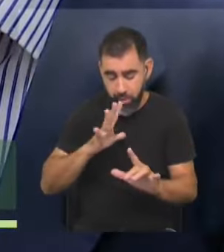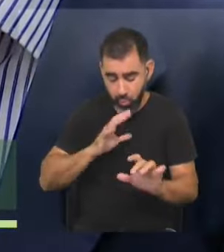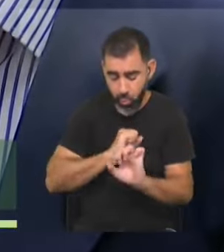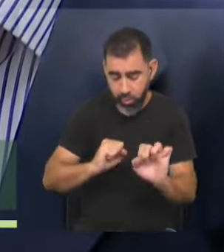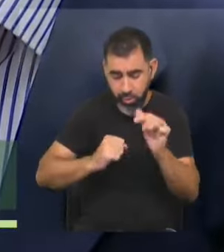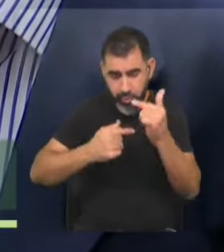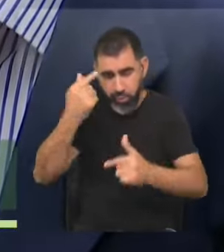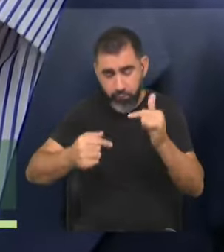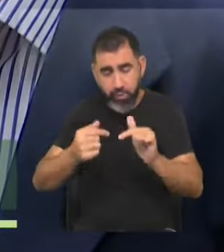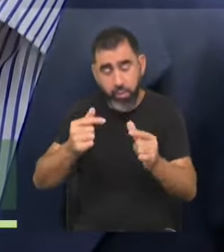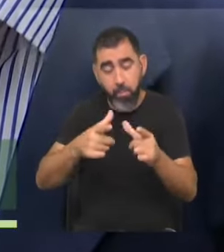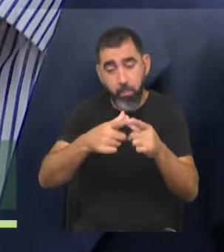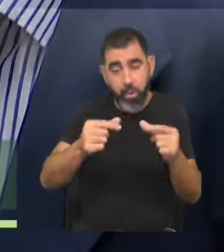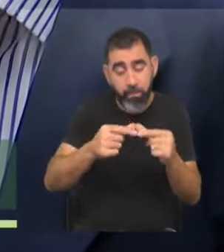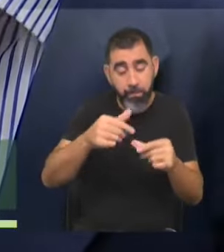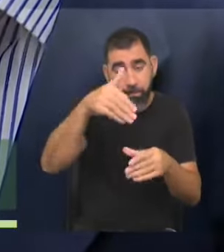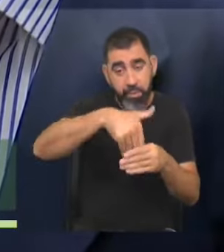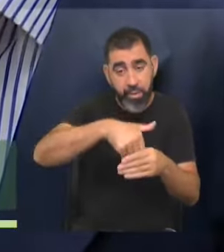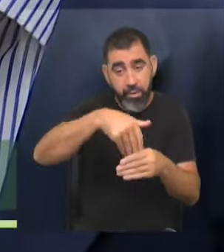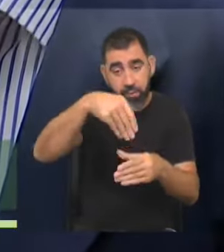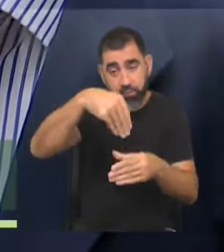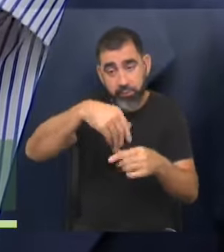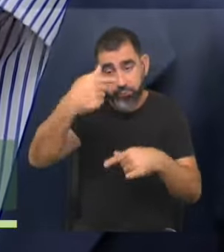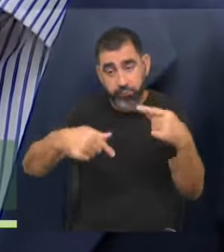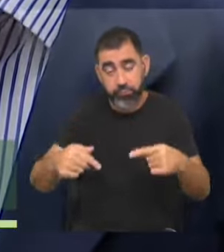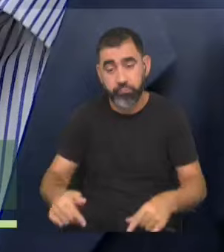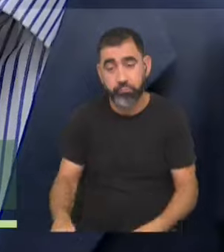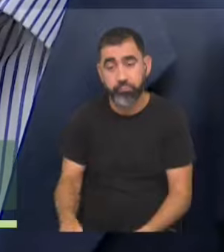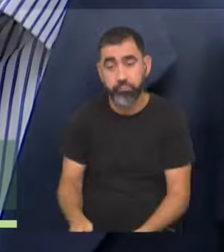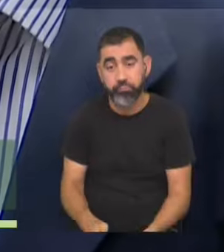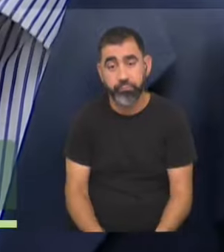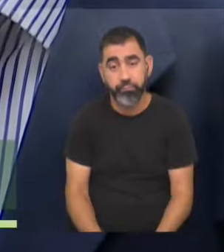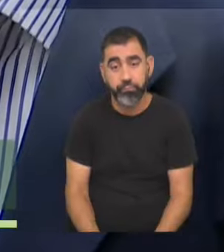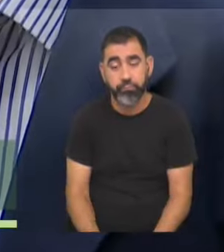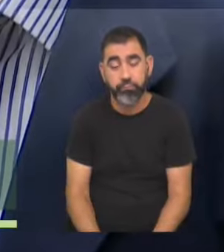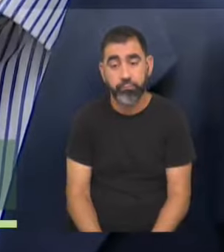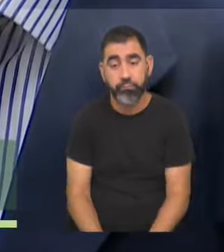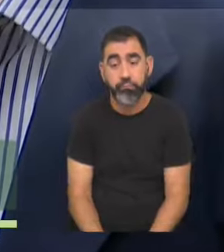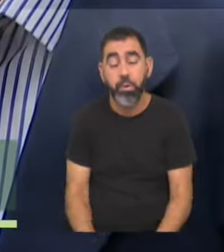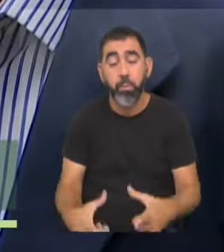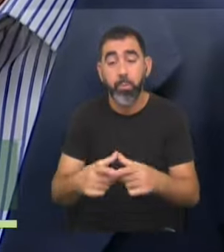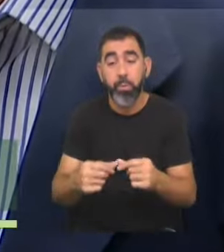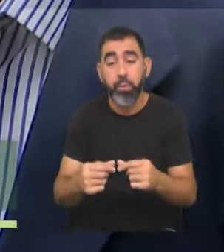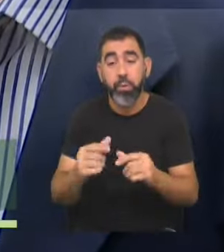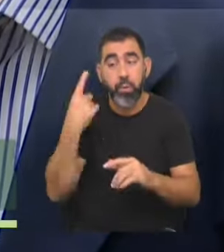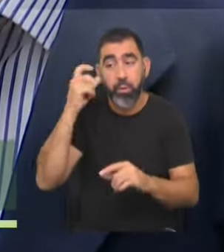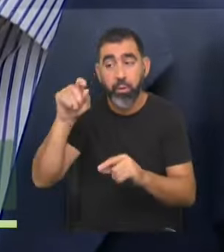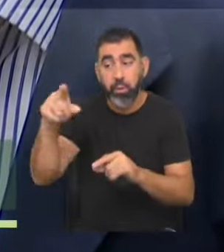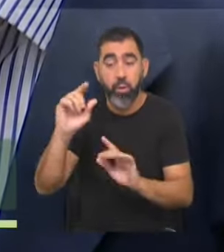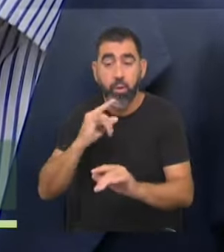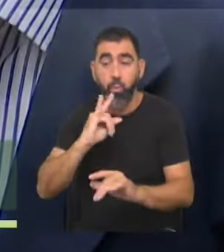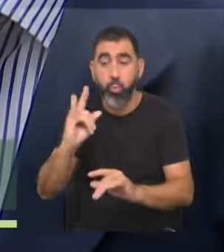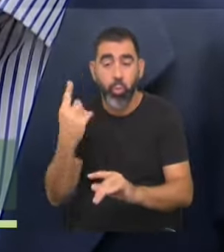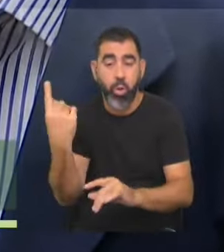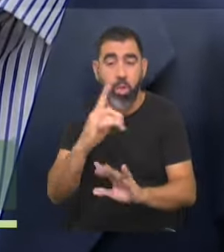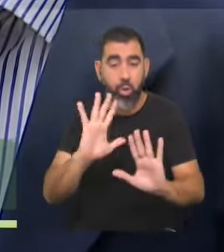distintas papeletas eh obviamente la la promoción de las papeletas corre por cuenta de los promotores de las iniciativas